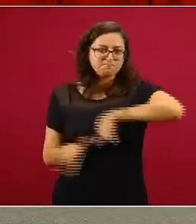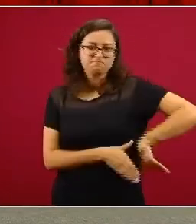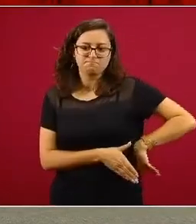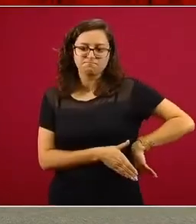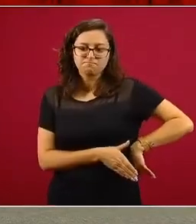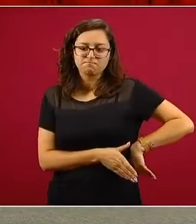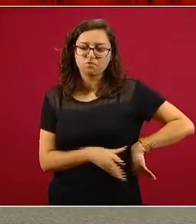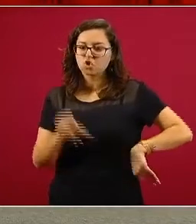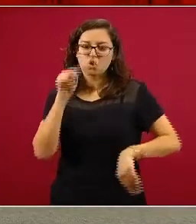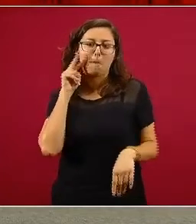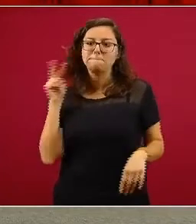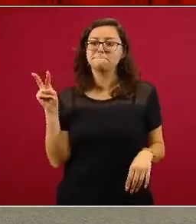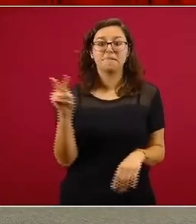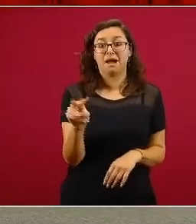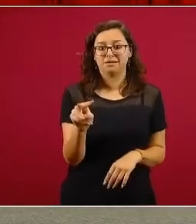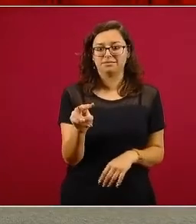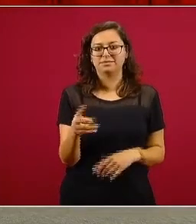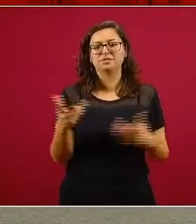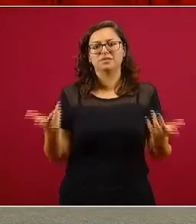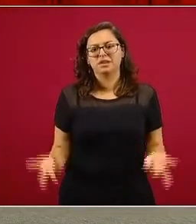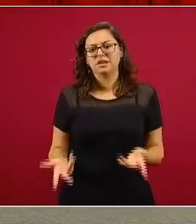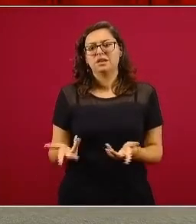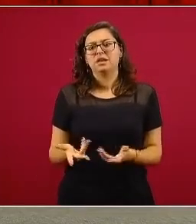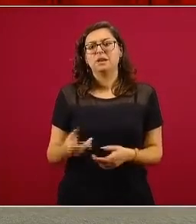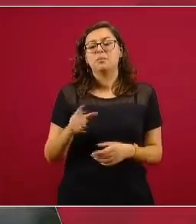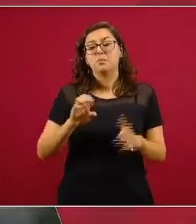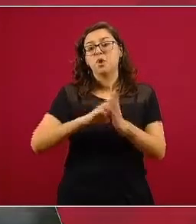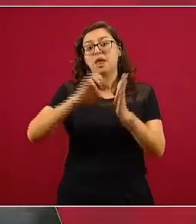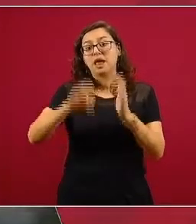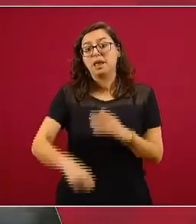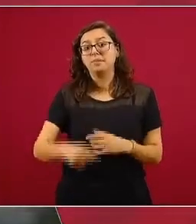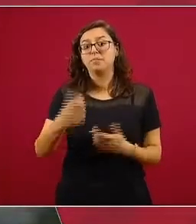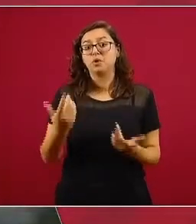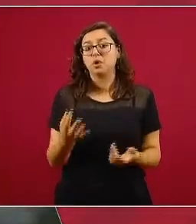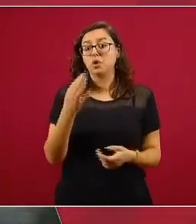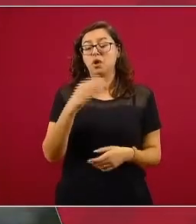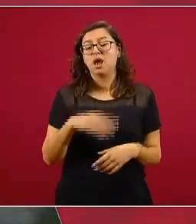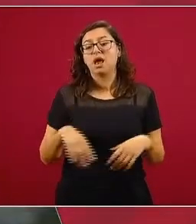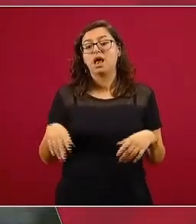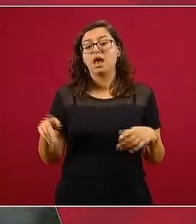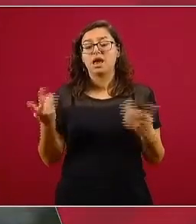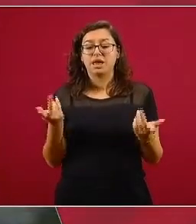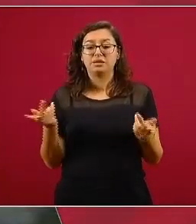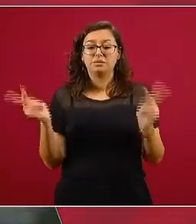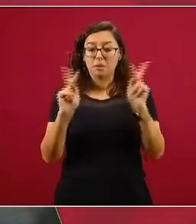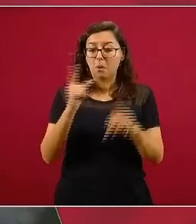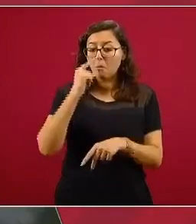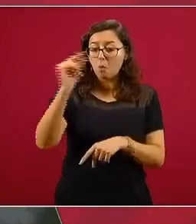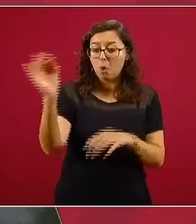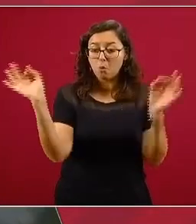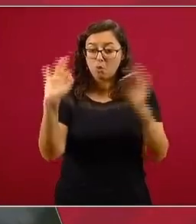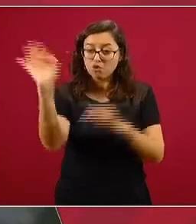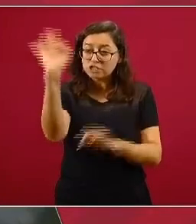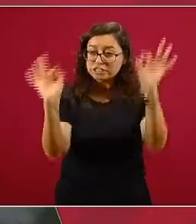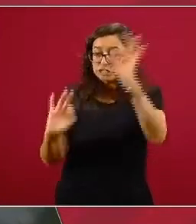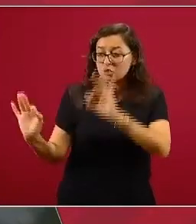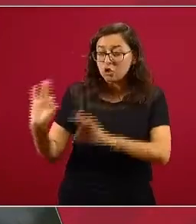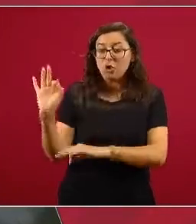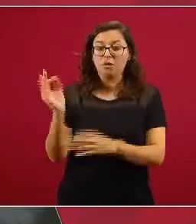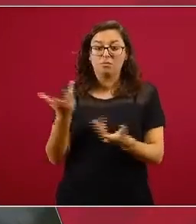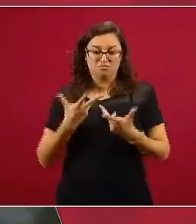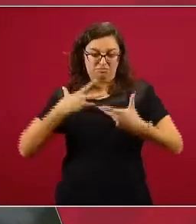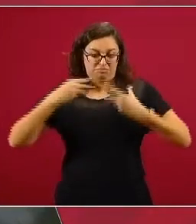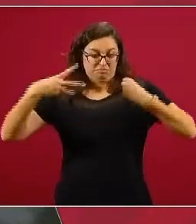hace algunos años platicaba ejemplos sobre la epidemia de chikungunya y la epidemia de Zika, y cómo en México